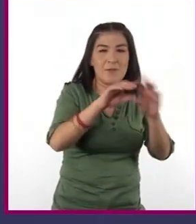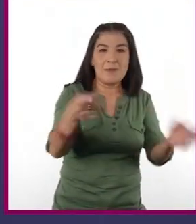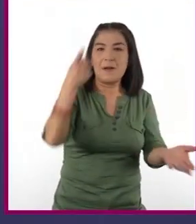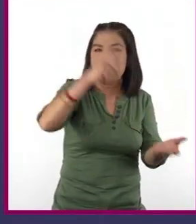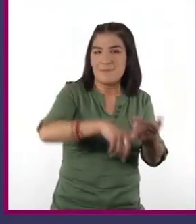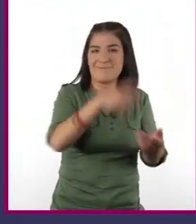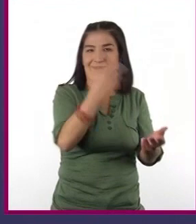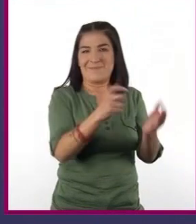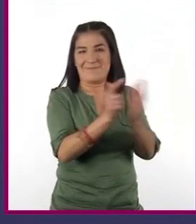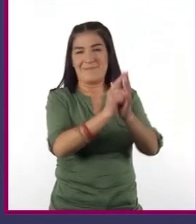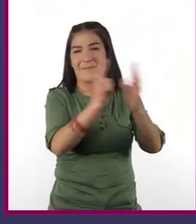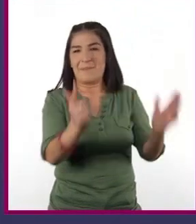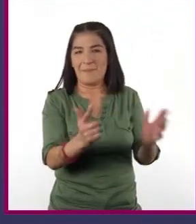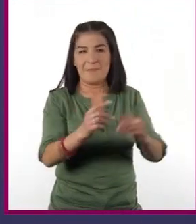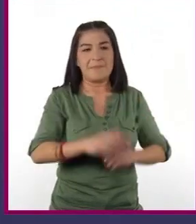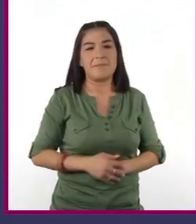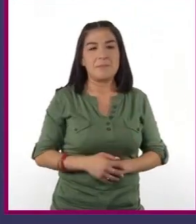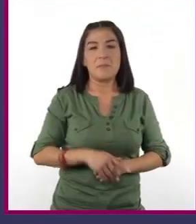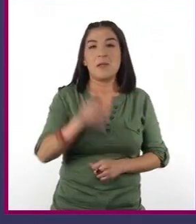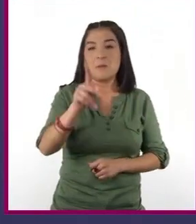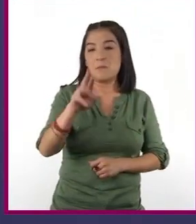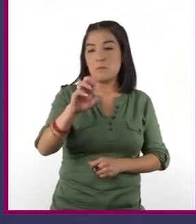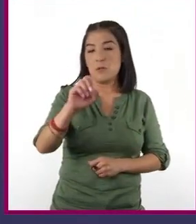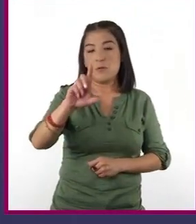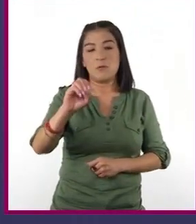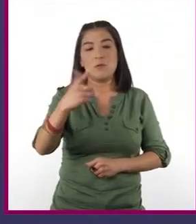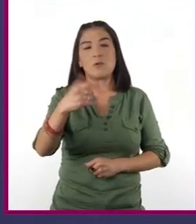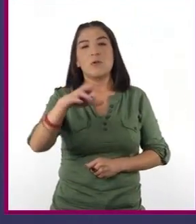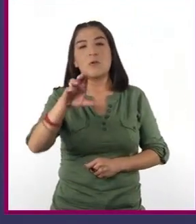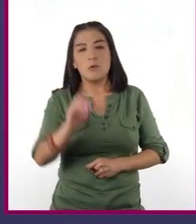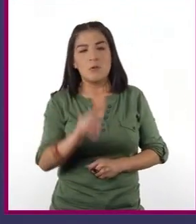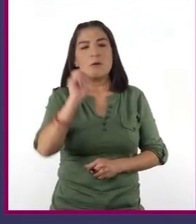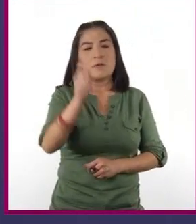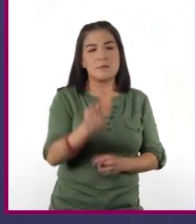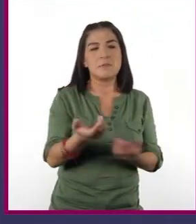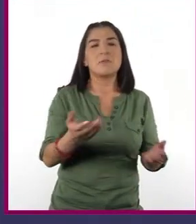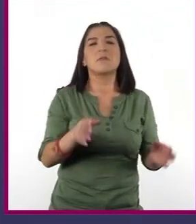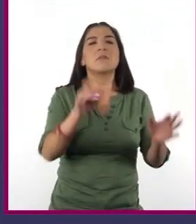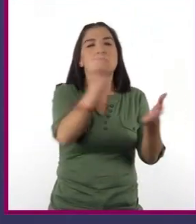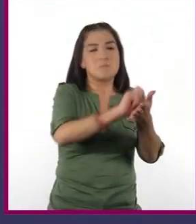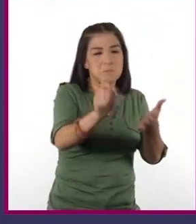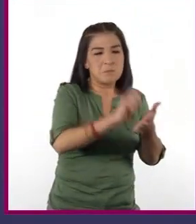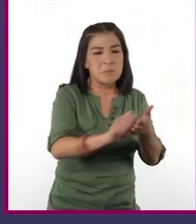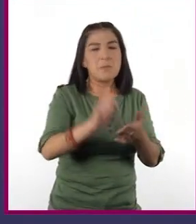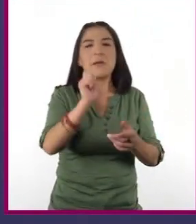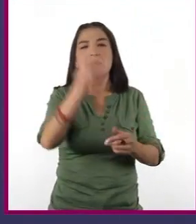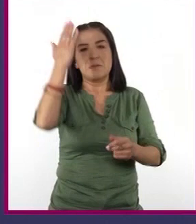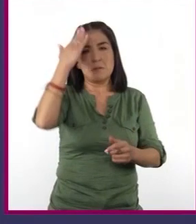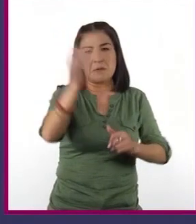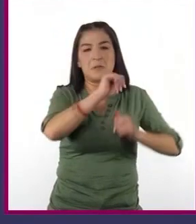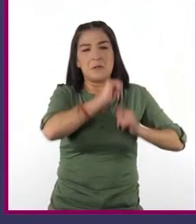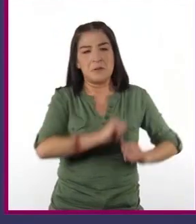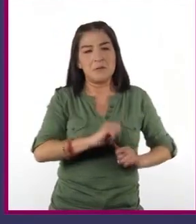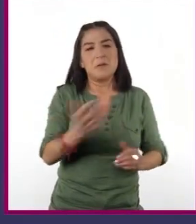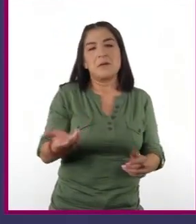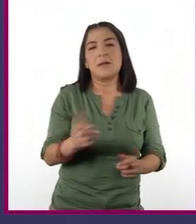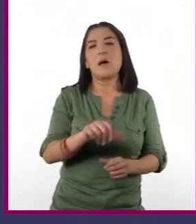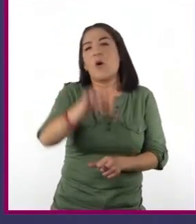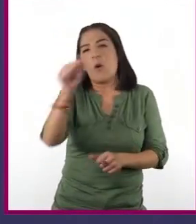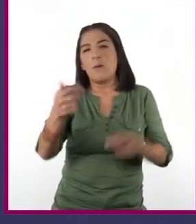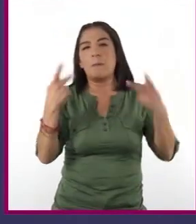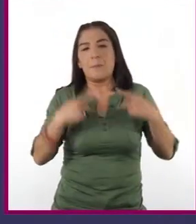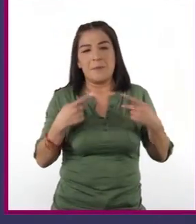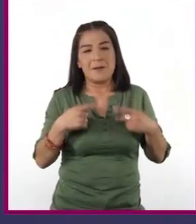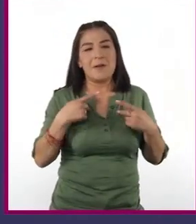dicha obra. El prólogo o introducción puede ser escrito por el autor o por una tercera persona que